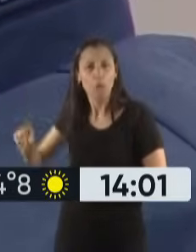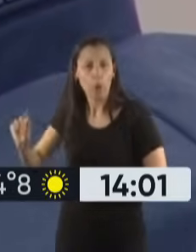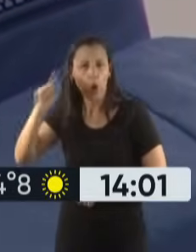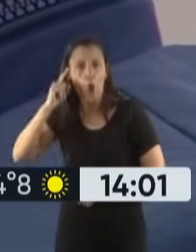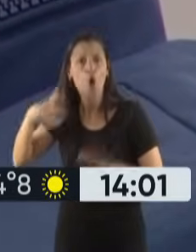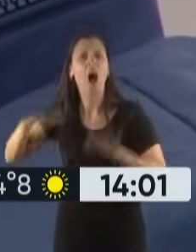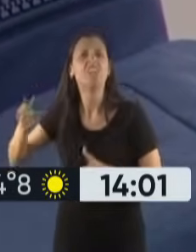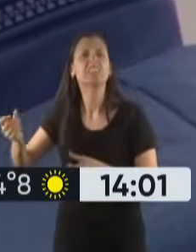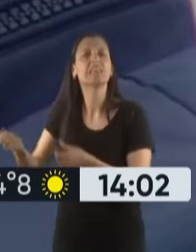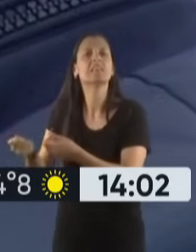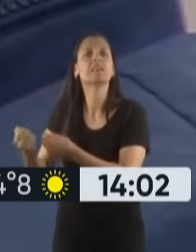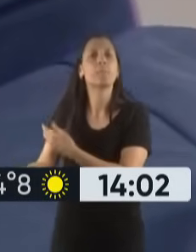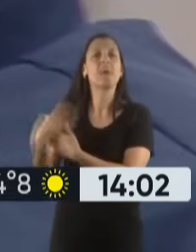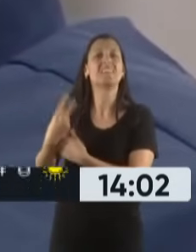mañana.